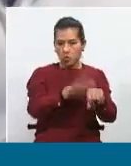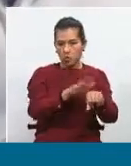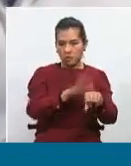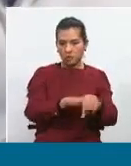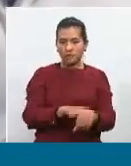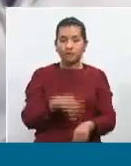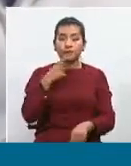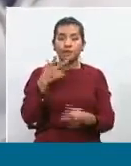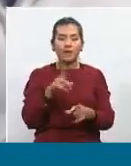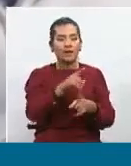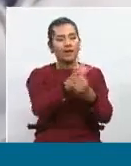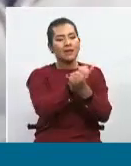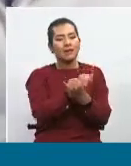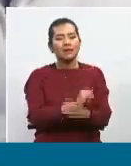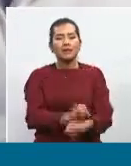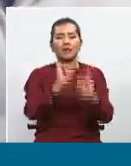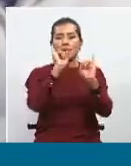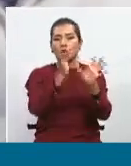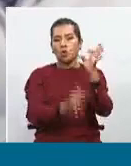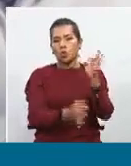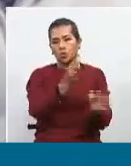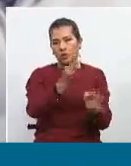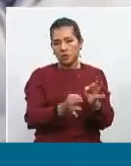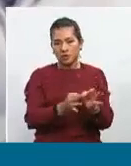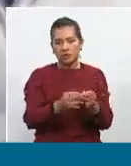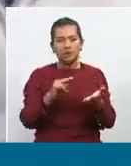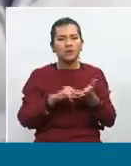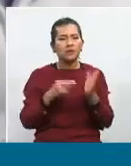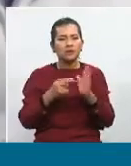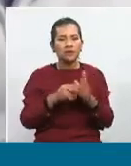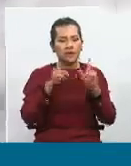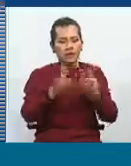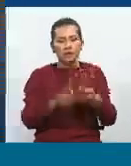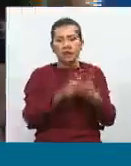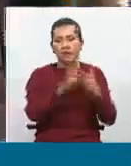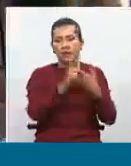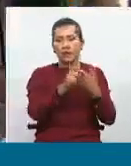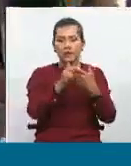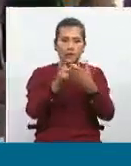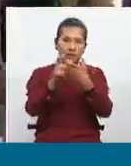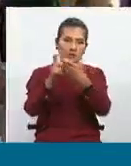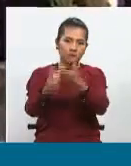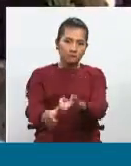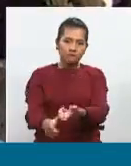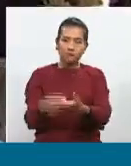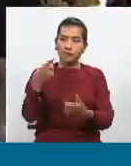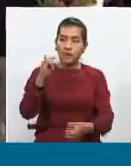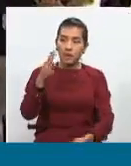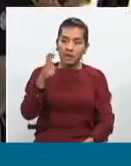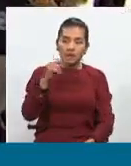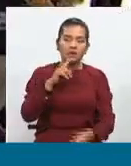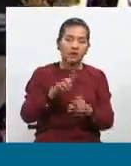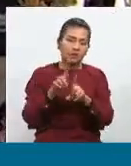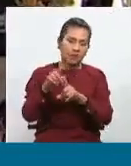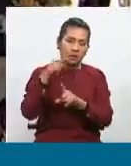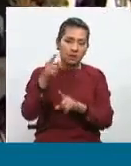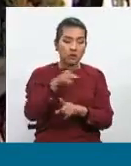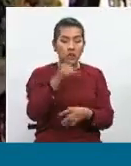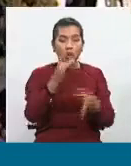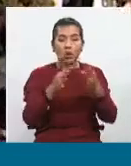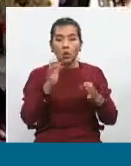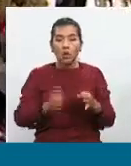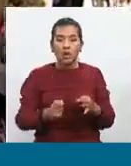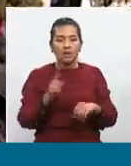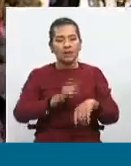Independencia judicial implica carrera, decía él, implica, y la GIEI también lo ratificaba, no puede haber jueces